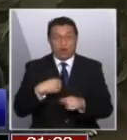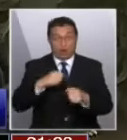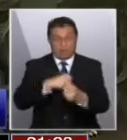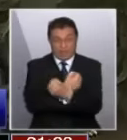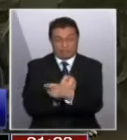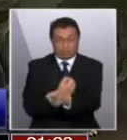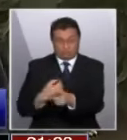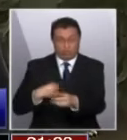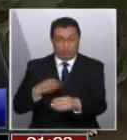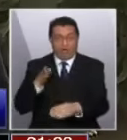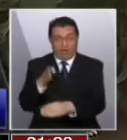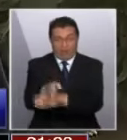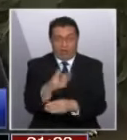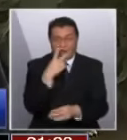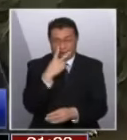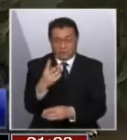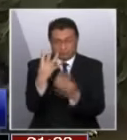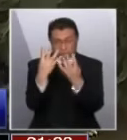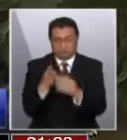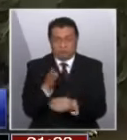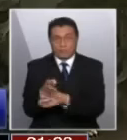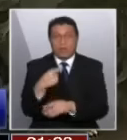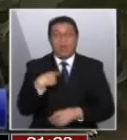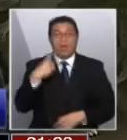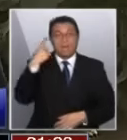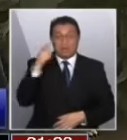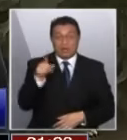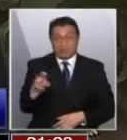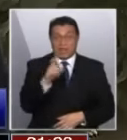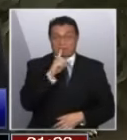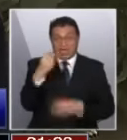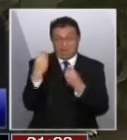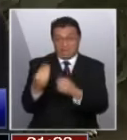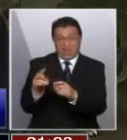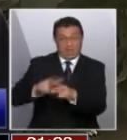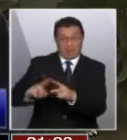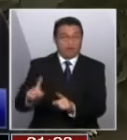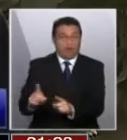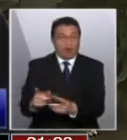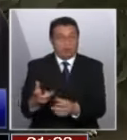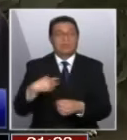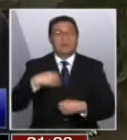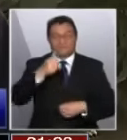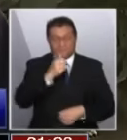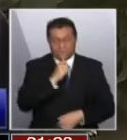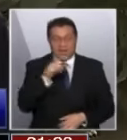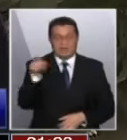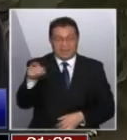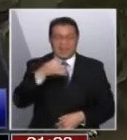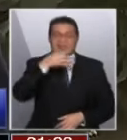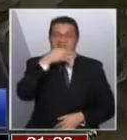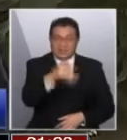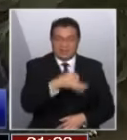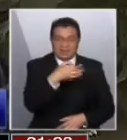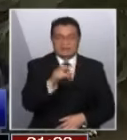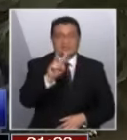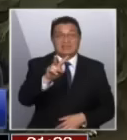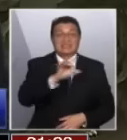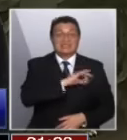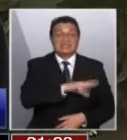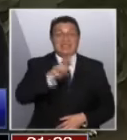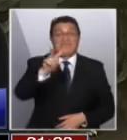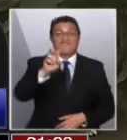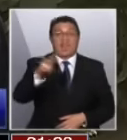lo voy a ver Pero eso no quiere decir que yo estoy reconociendo que lo que hizo está bien aquí falta que el señor Chad y todas las personas que dirigen chile bamos